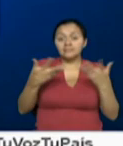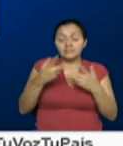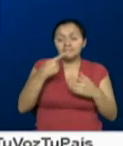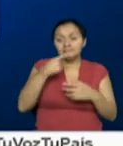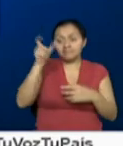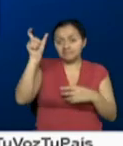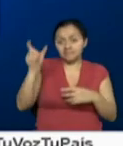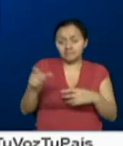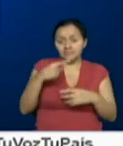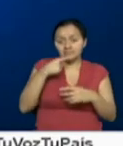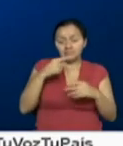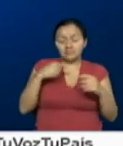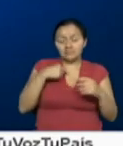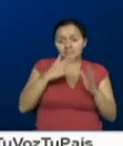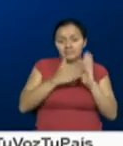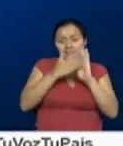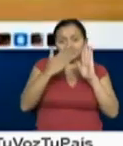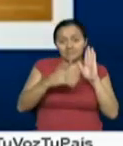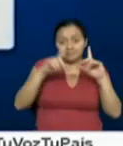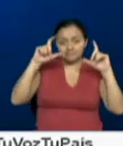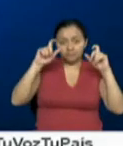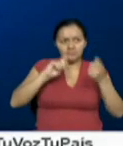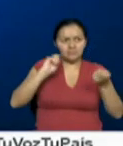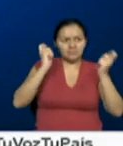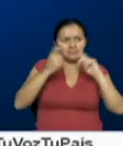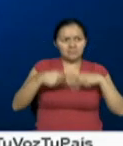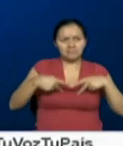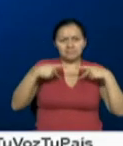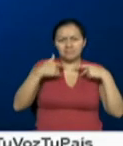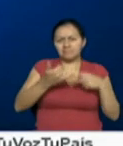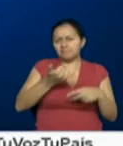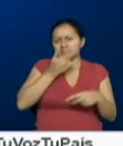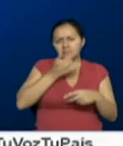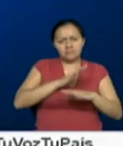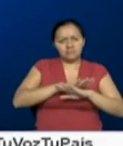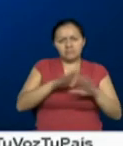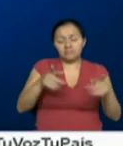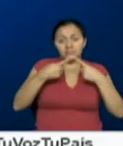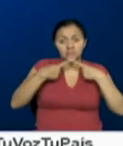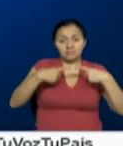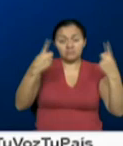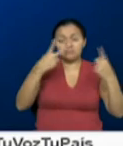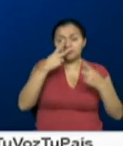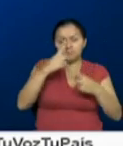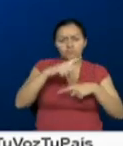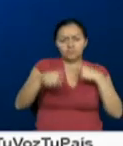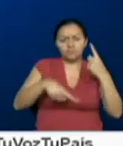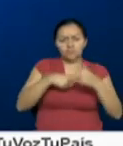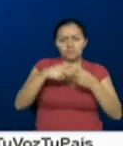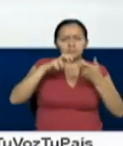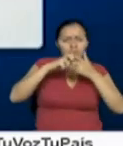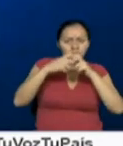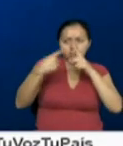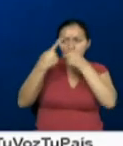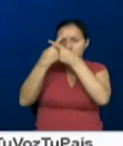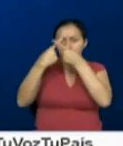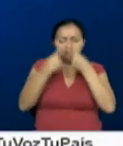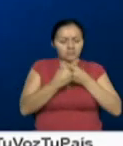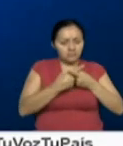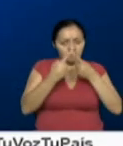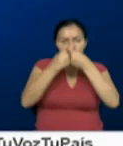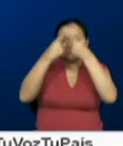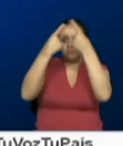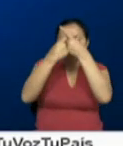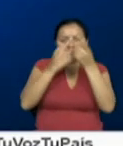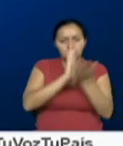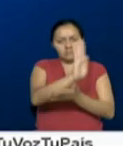demandante, la imagen publicada en Facebook ha cambiado su vida y desde que fuera publicada se ha tenido que enfrentar a numerosas críticas y